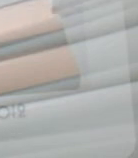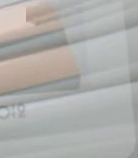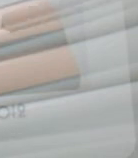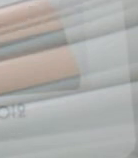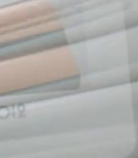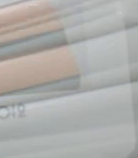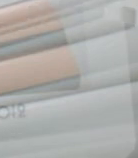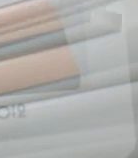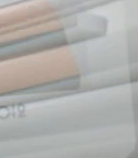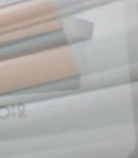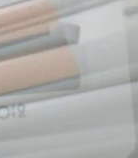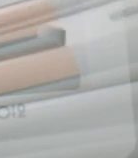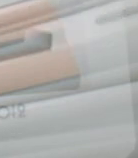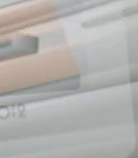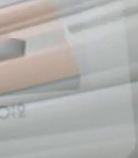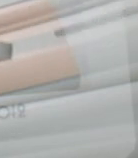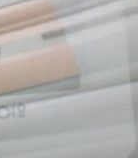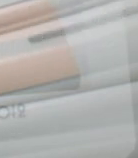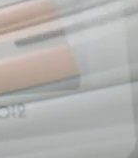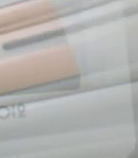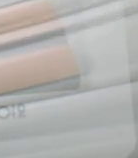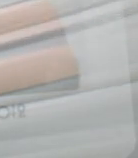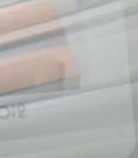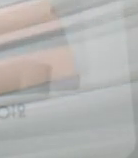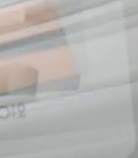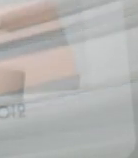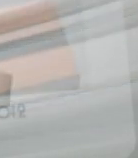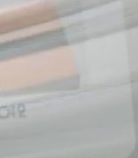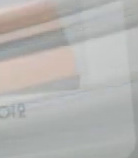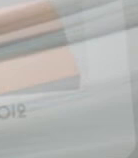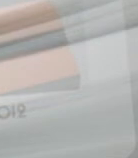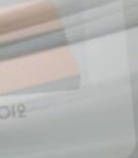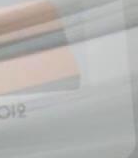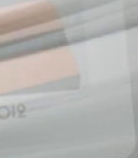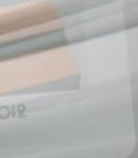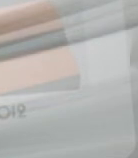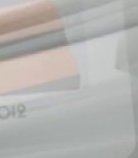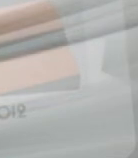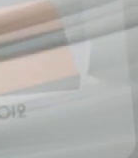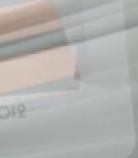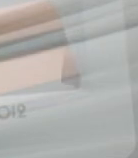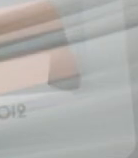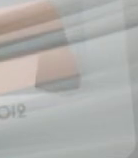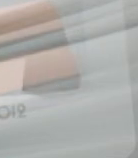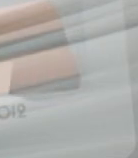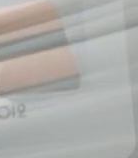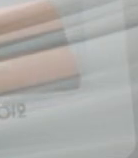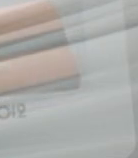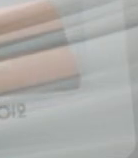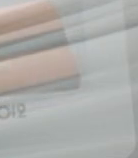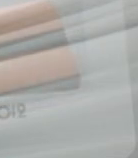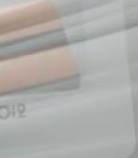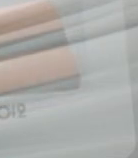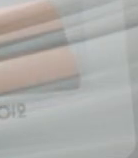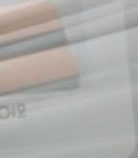2019, apuntan a 81.480 y en lo que va de este año 2022, ya se registran